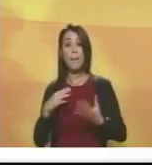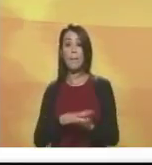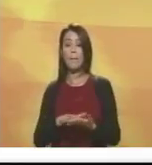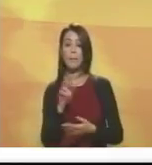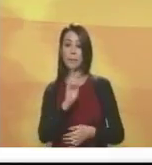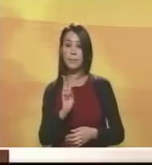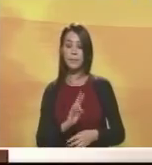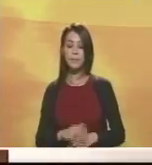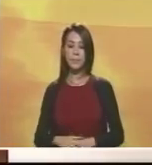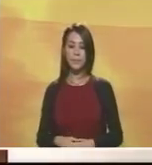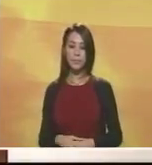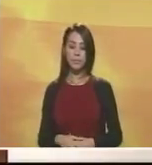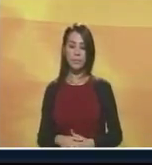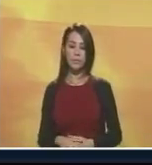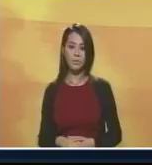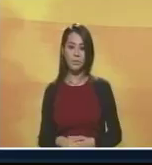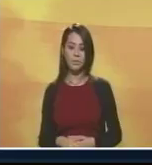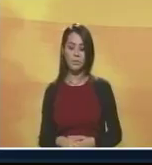de venezolanos.